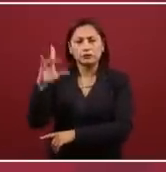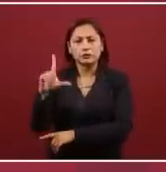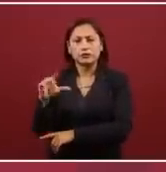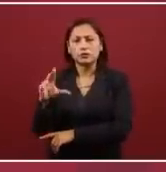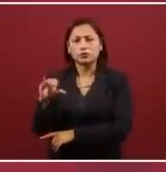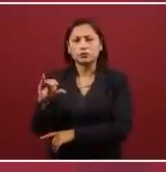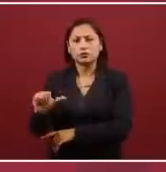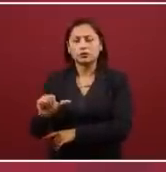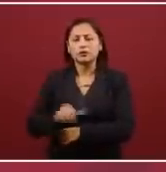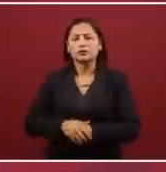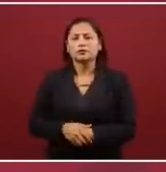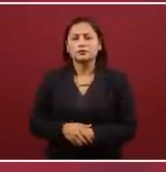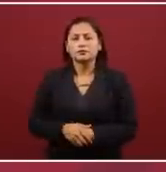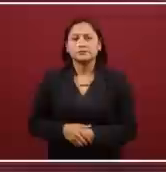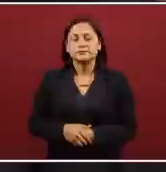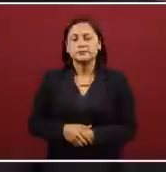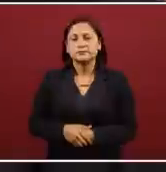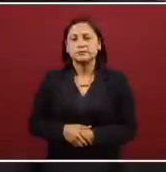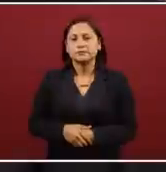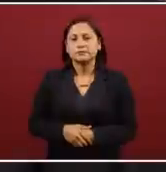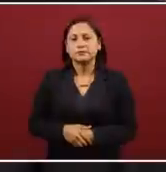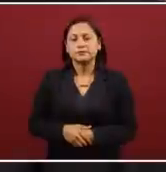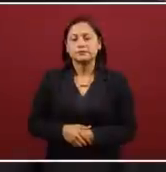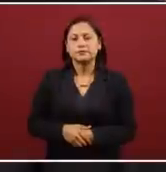Lo he dicho, cuando mucho,